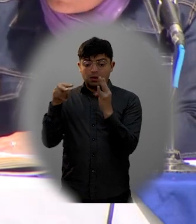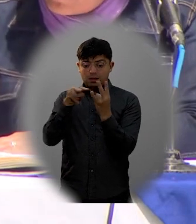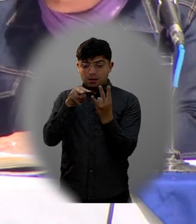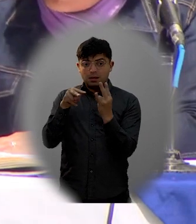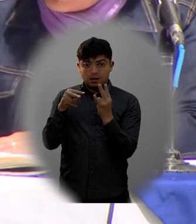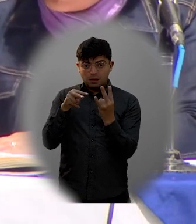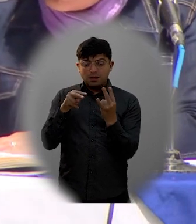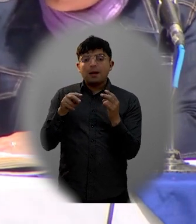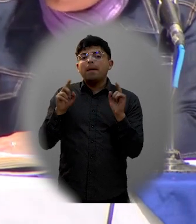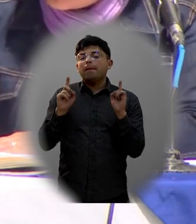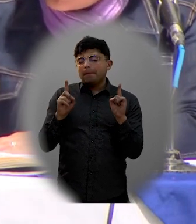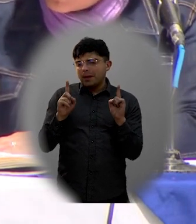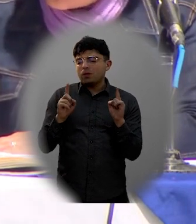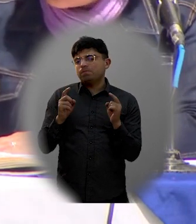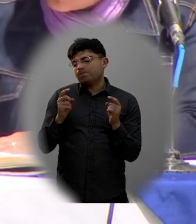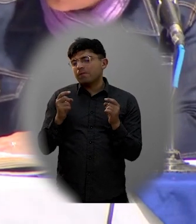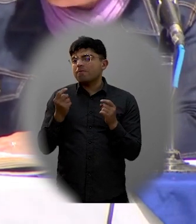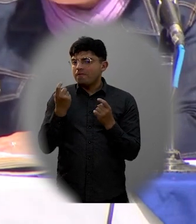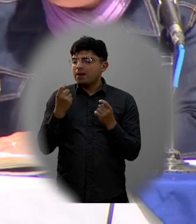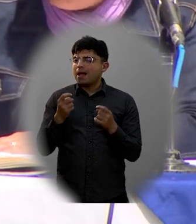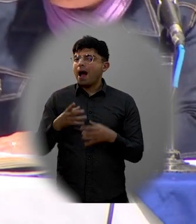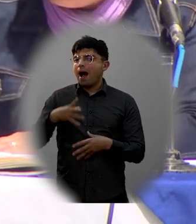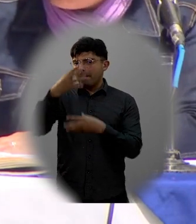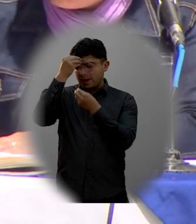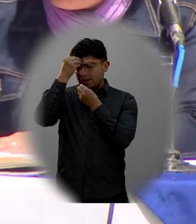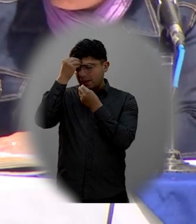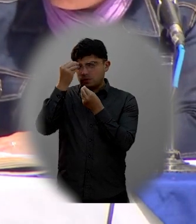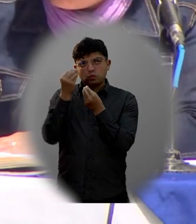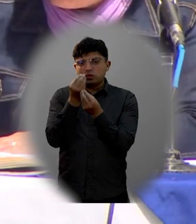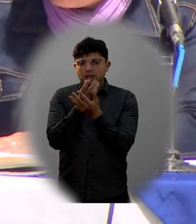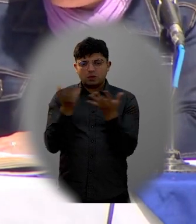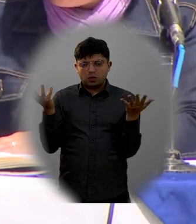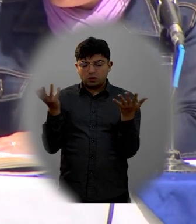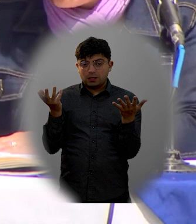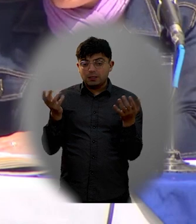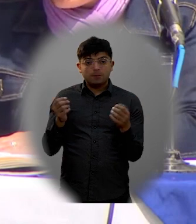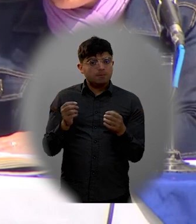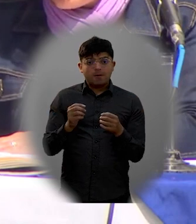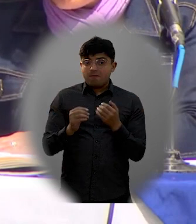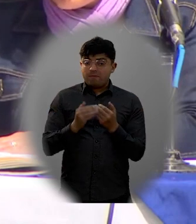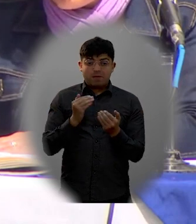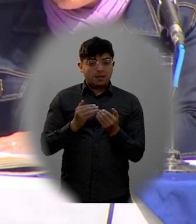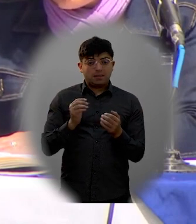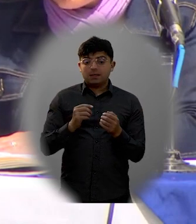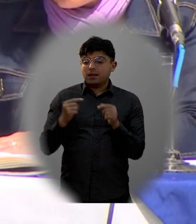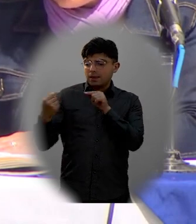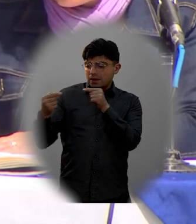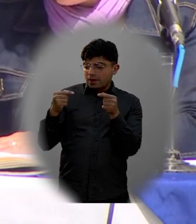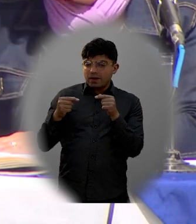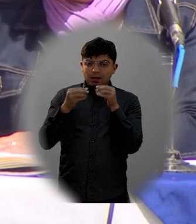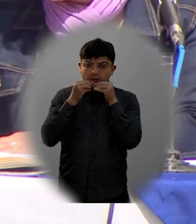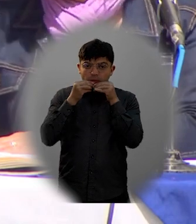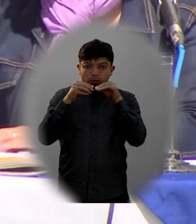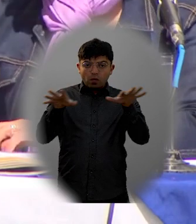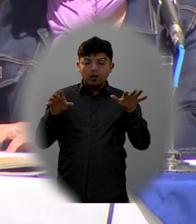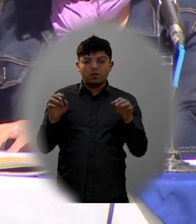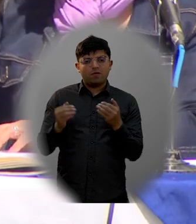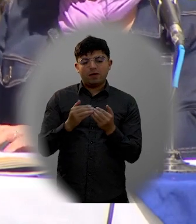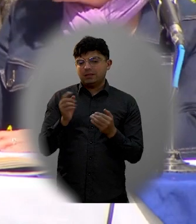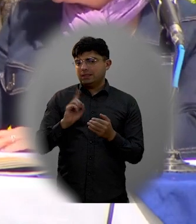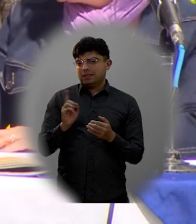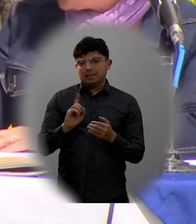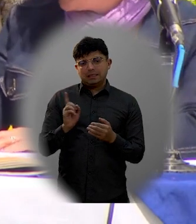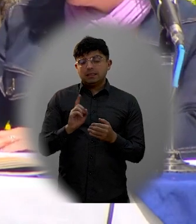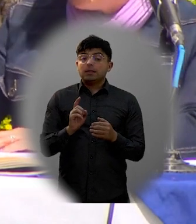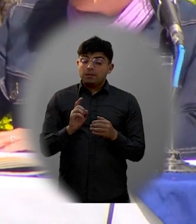restaurativa, pero que todavía tenemos mucho por aprender y que no siempre es fácil el debate público. Y ese debate público, en todo